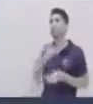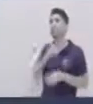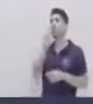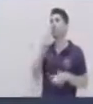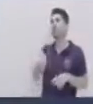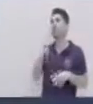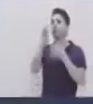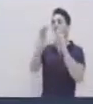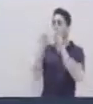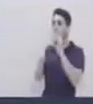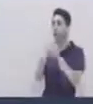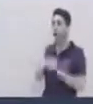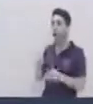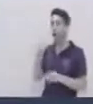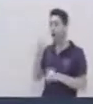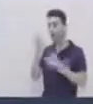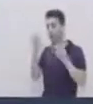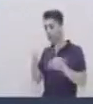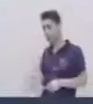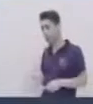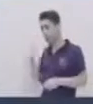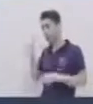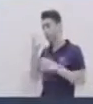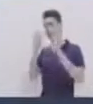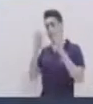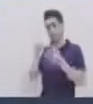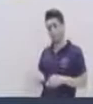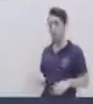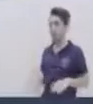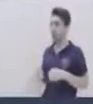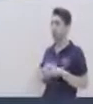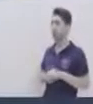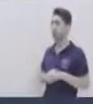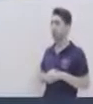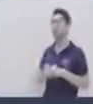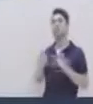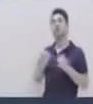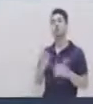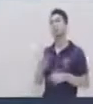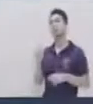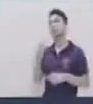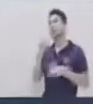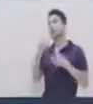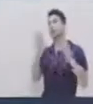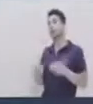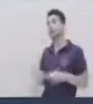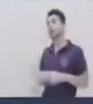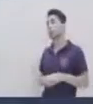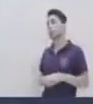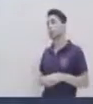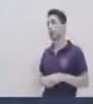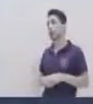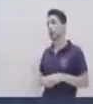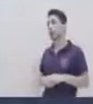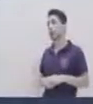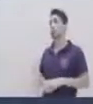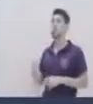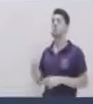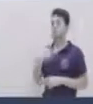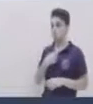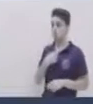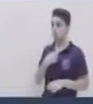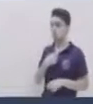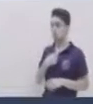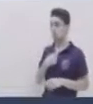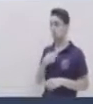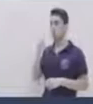expresiones. Conjúguenlo en la segunda persona plural del gramatical. Claro. Entonces la primera persona es